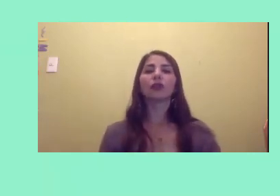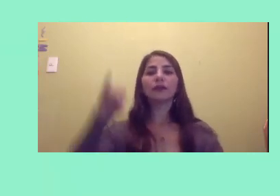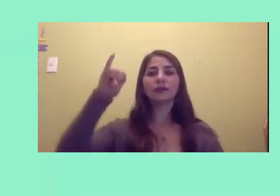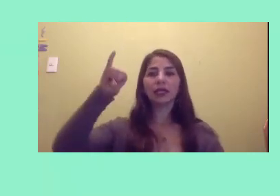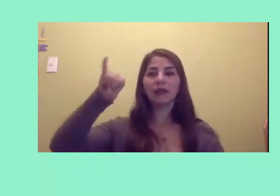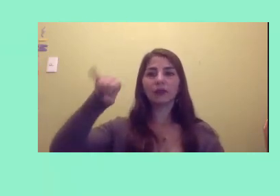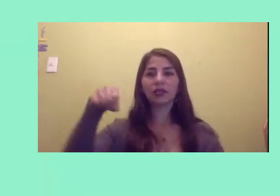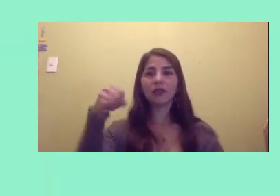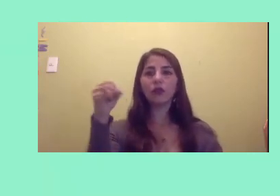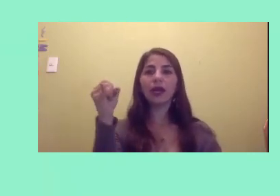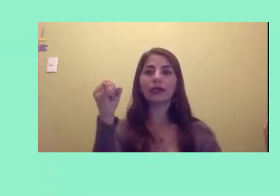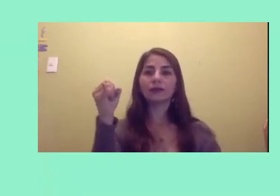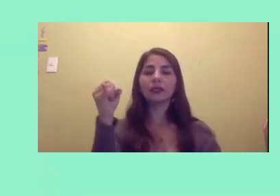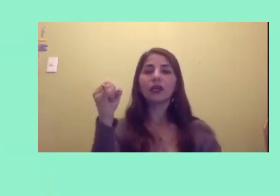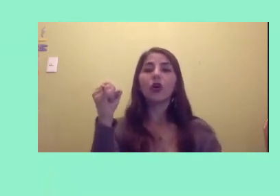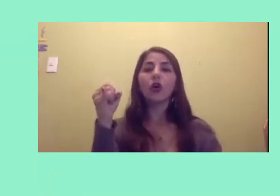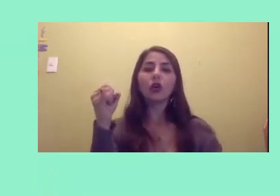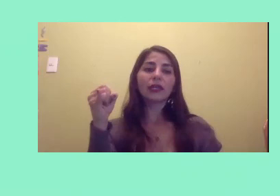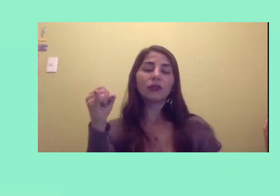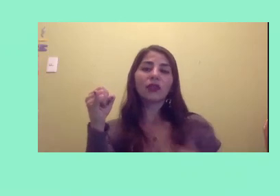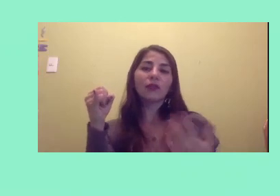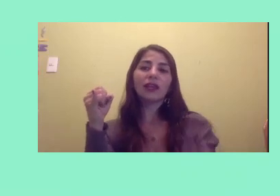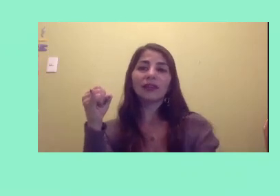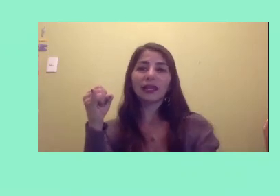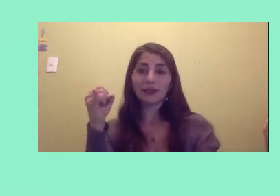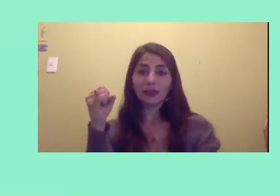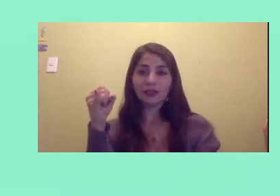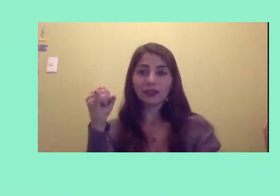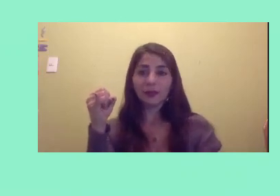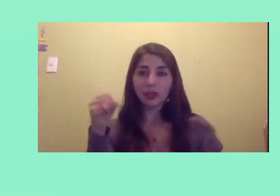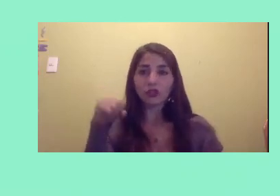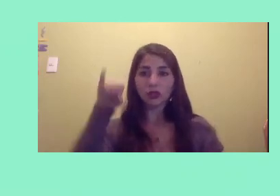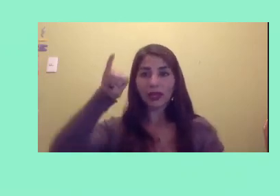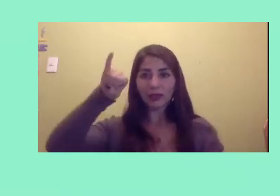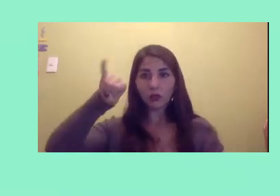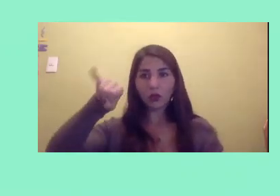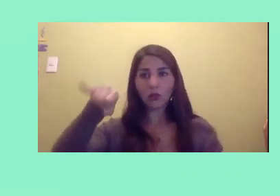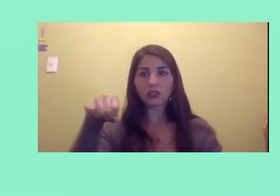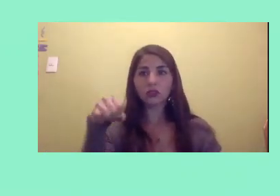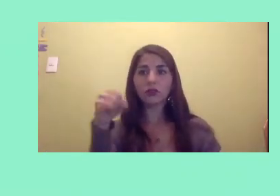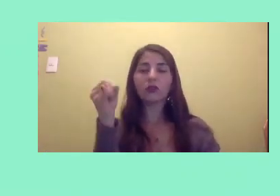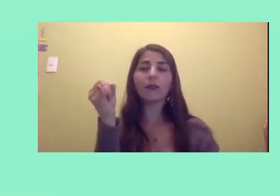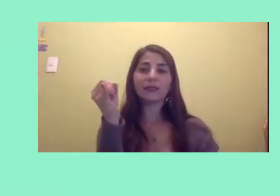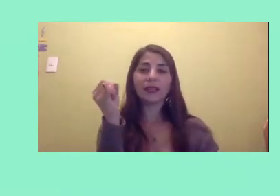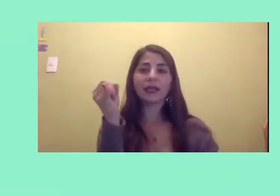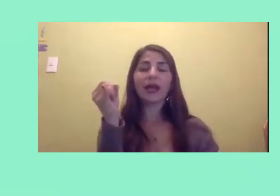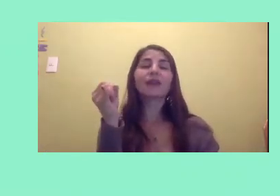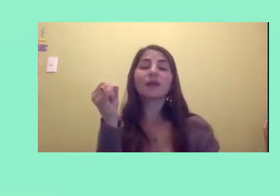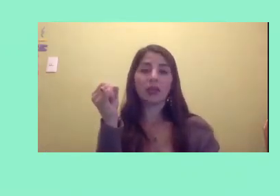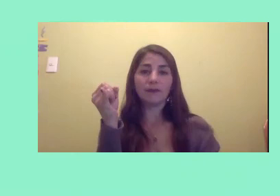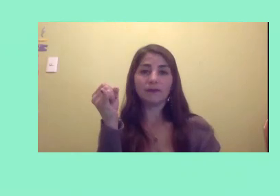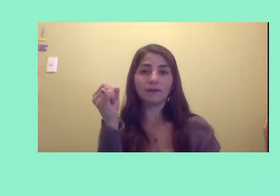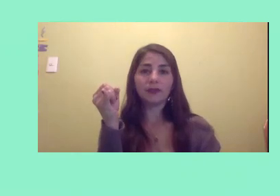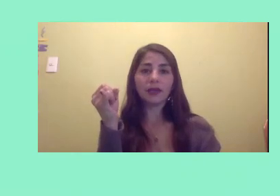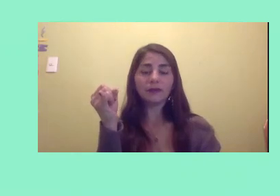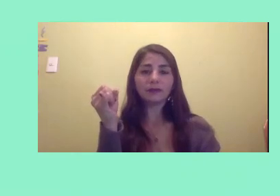La J, que la vamos a dibujar. Ojo que aquí ustedes me la ven al revés, pero yo la dibujo como si tuviera una pizarra